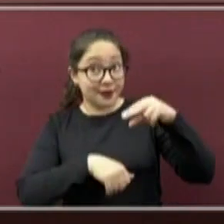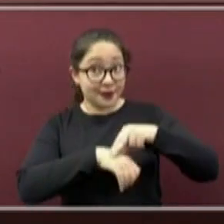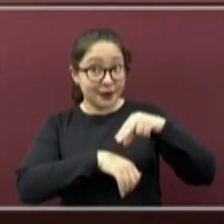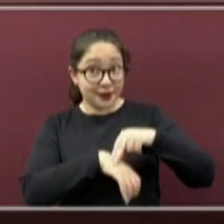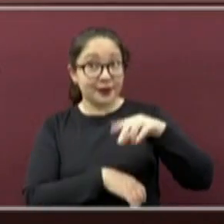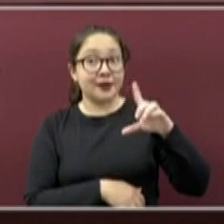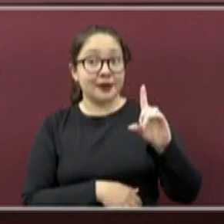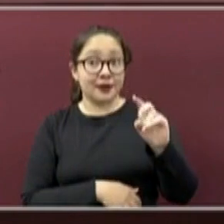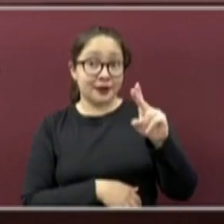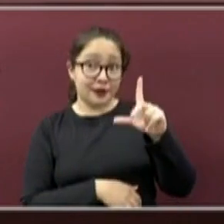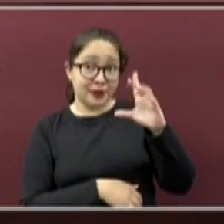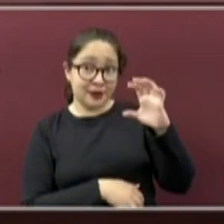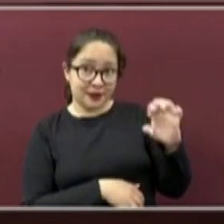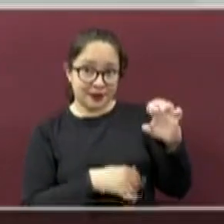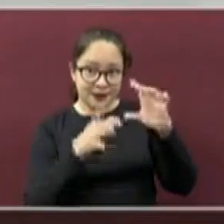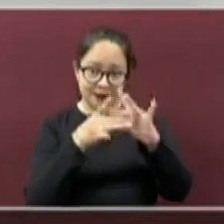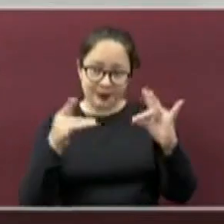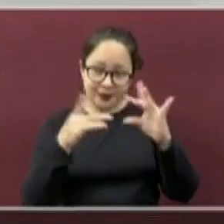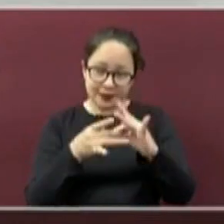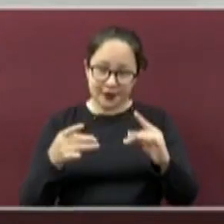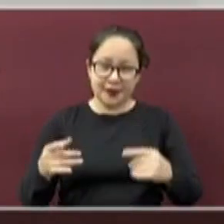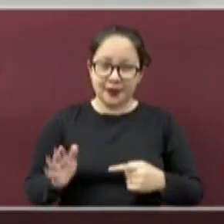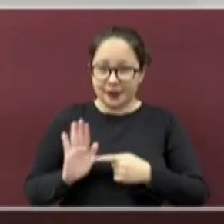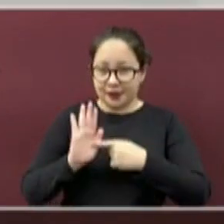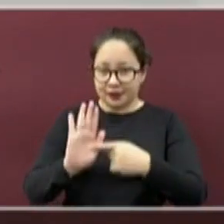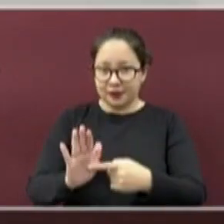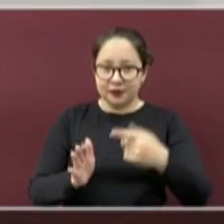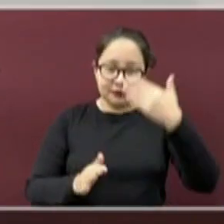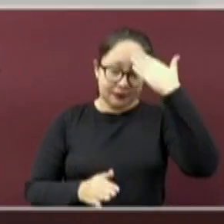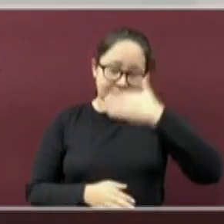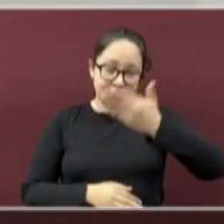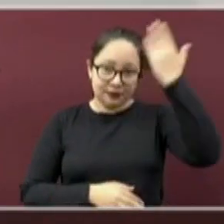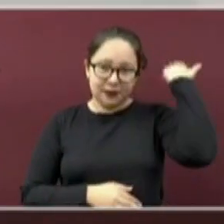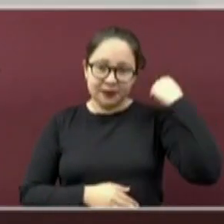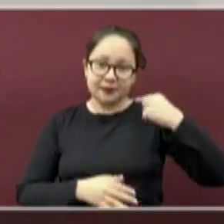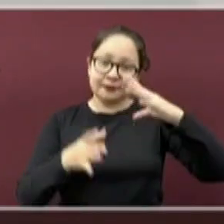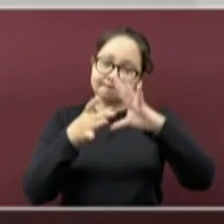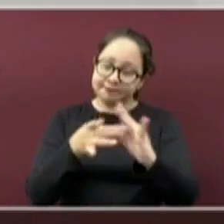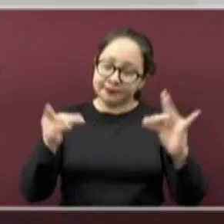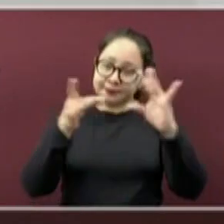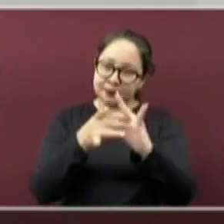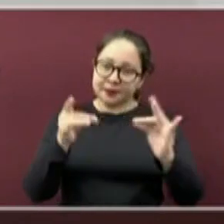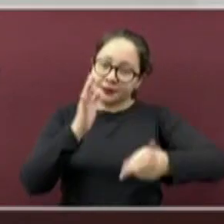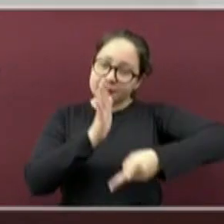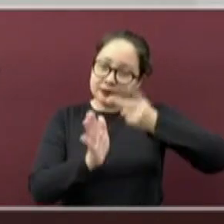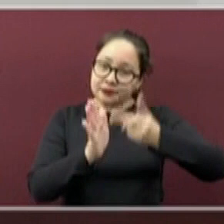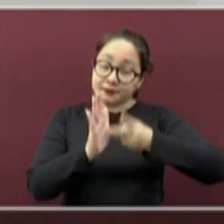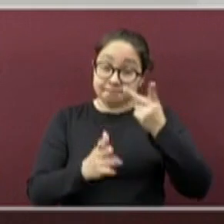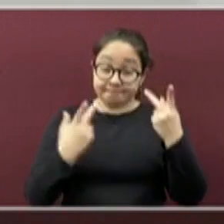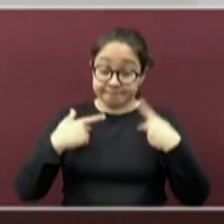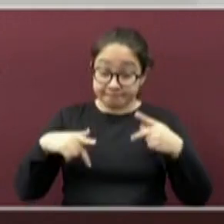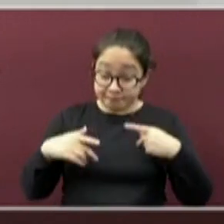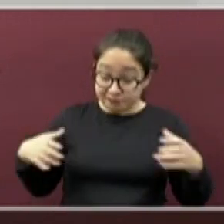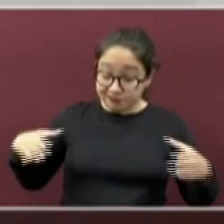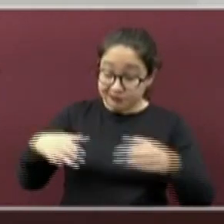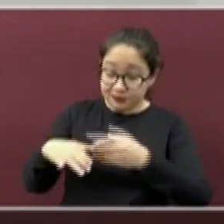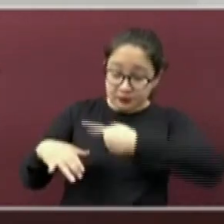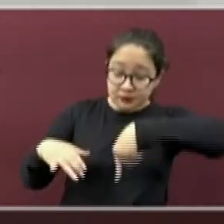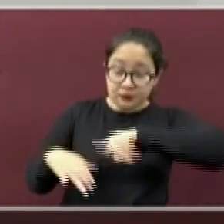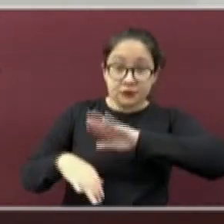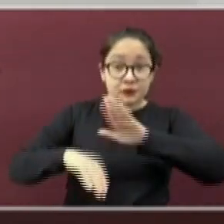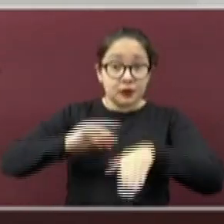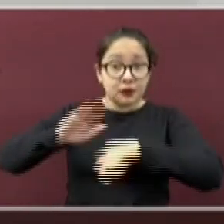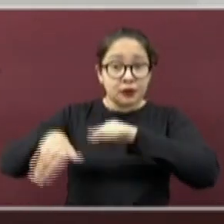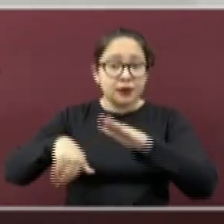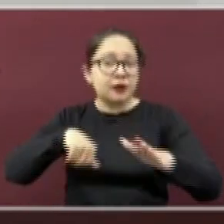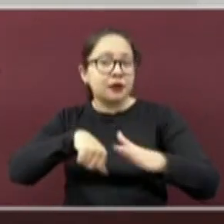panorama. Como ha sido presentado en este espacio, muchas de las defunciones por COVID-19 han estado dadas ya que